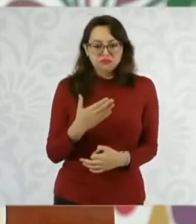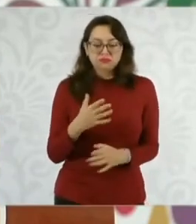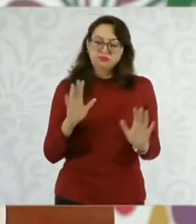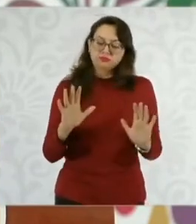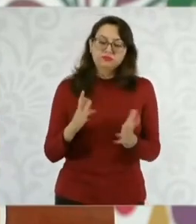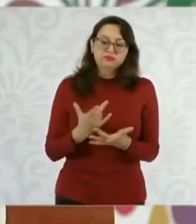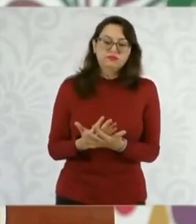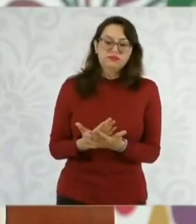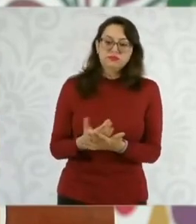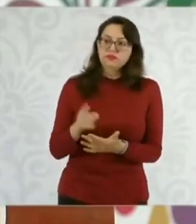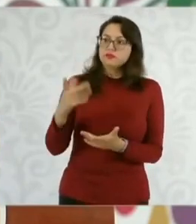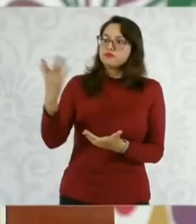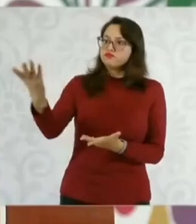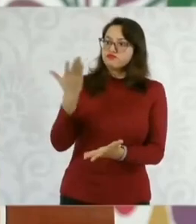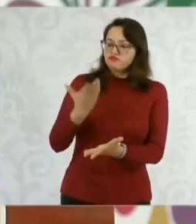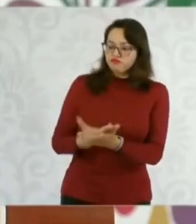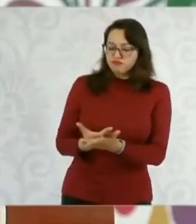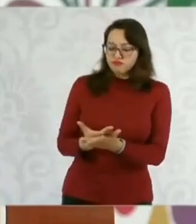a que envíen